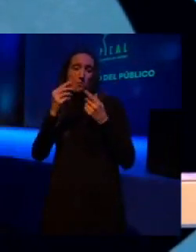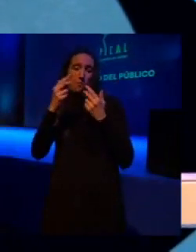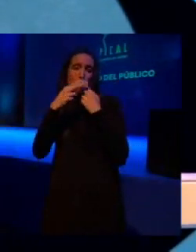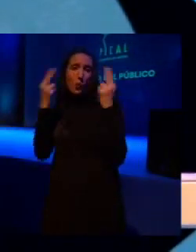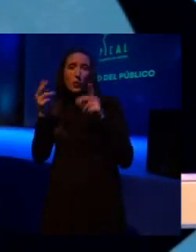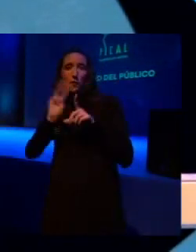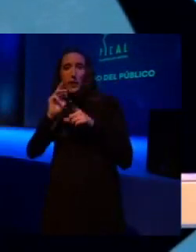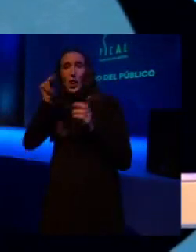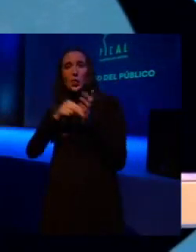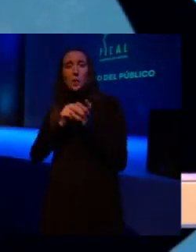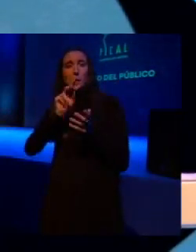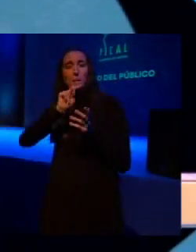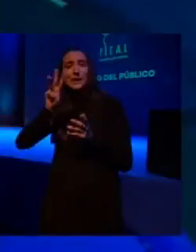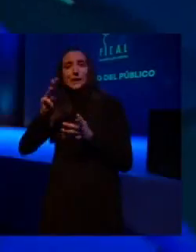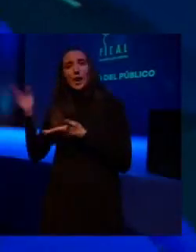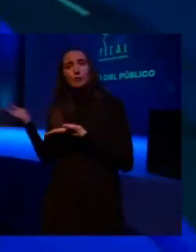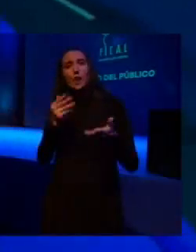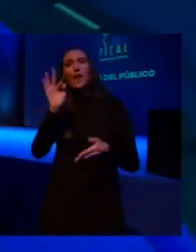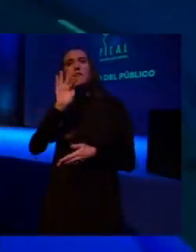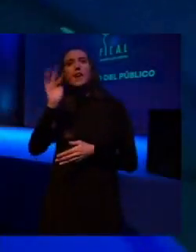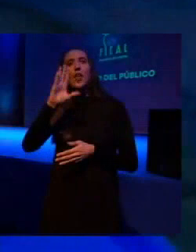tenemos con nosotros al director Fernando Colomo.